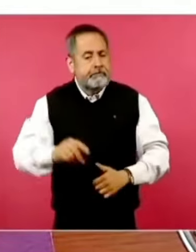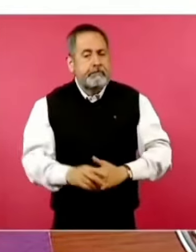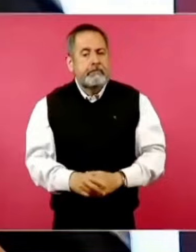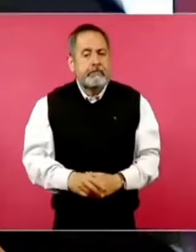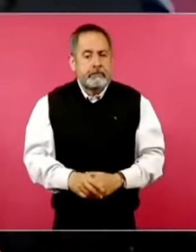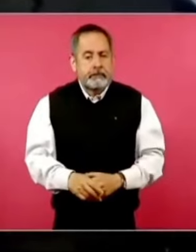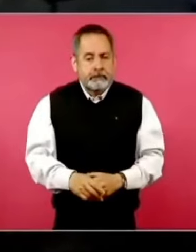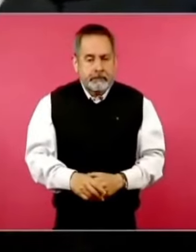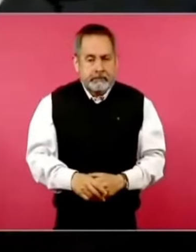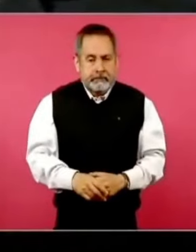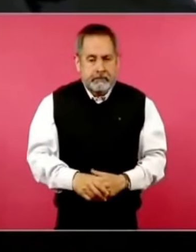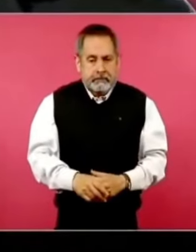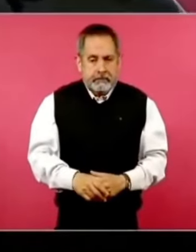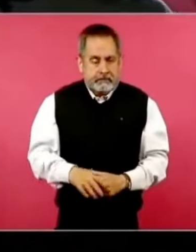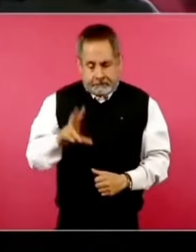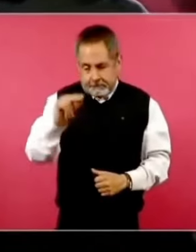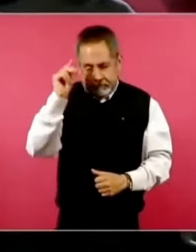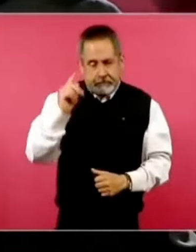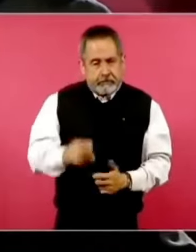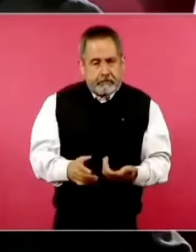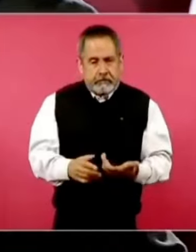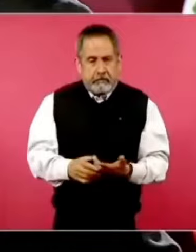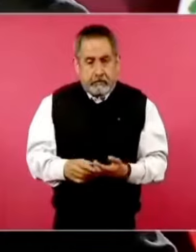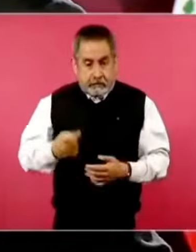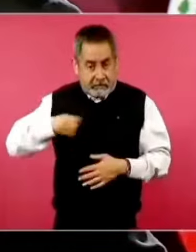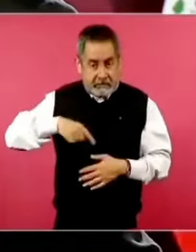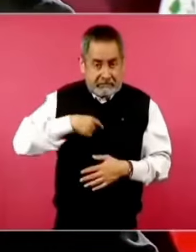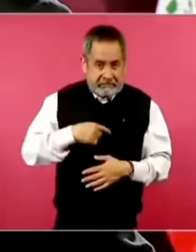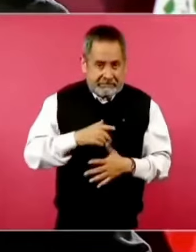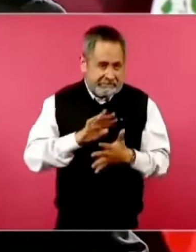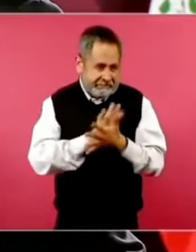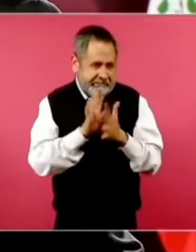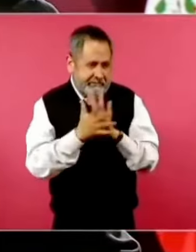porque no vamos a ser cómplices.